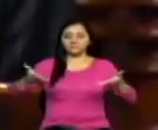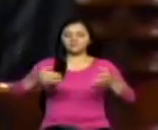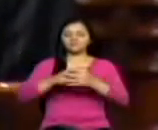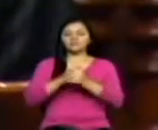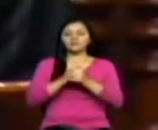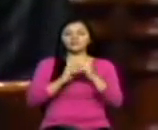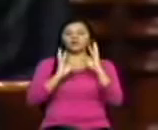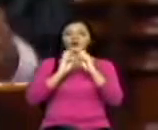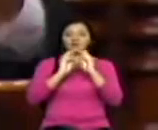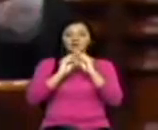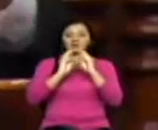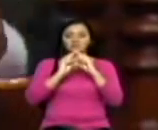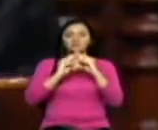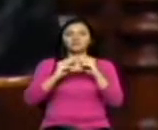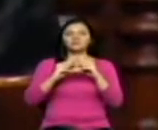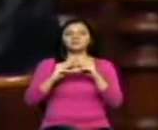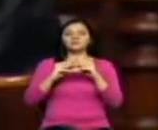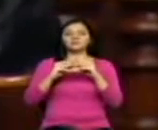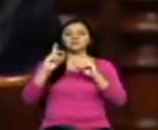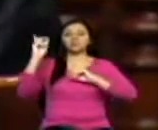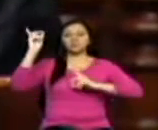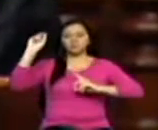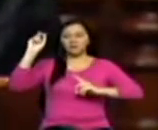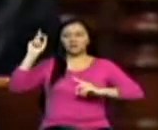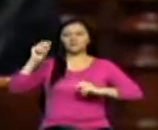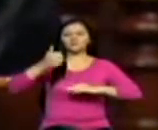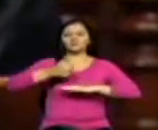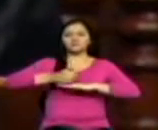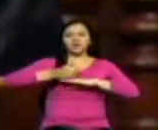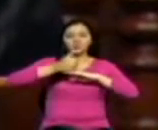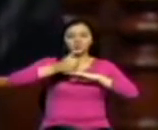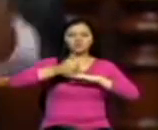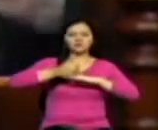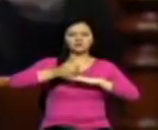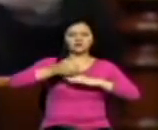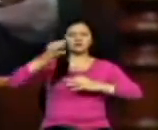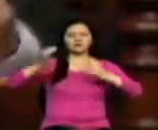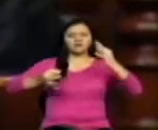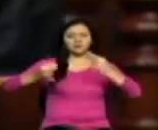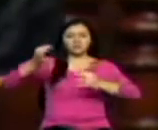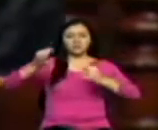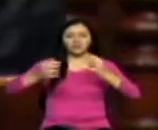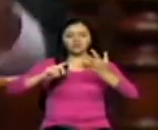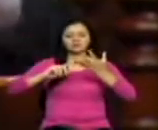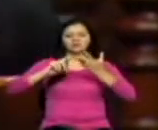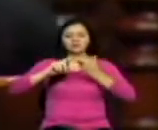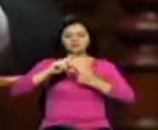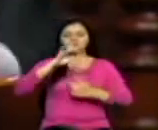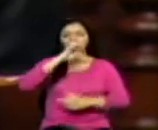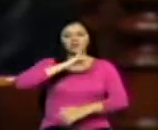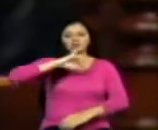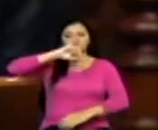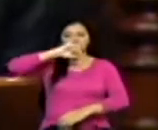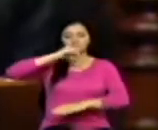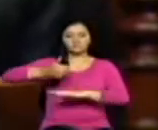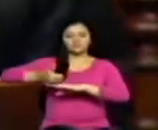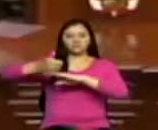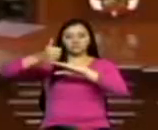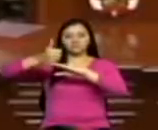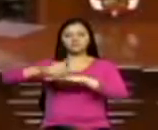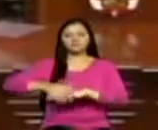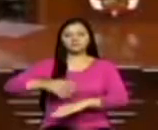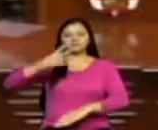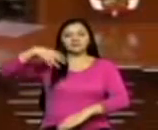congresistas y autoridades constitucionales, Cardenal, Majestad,